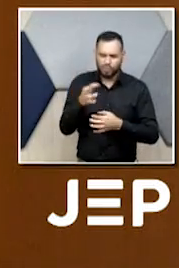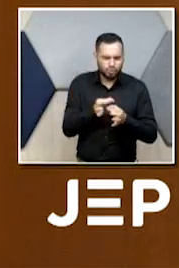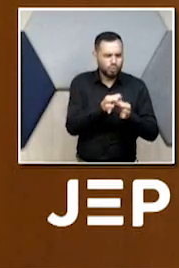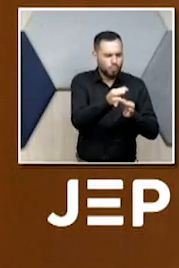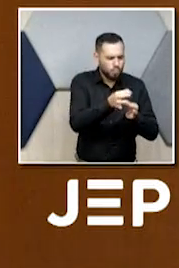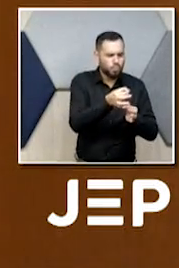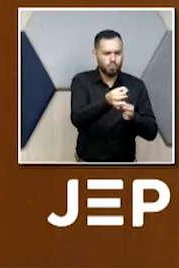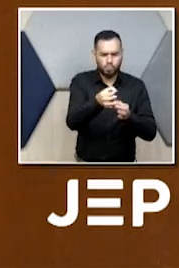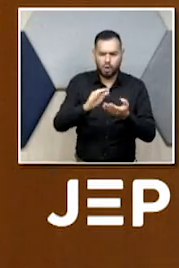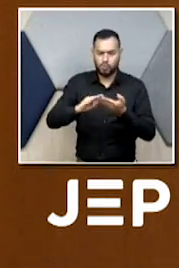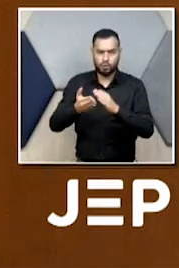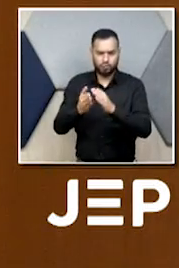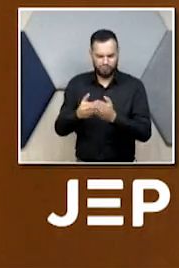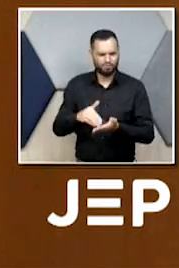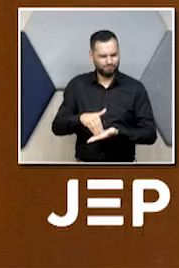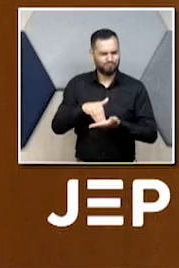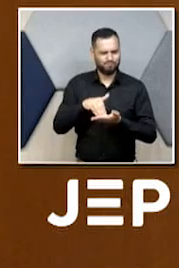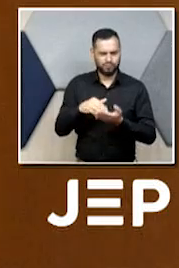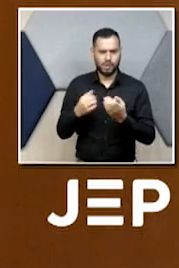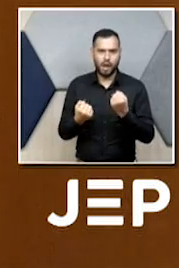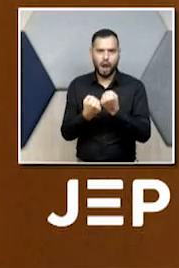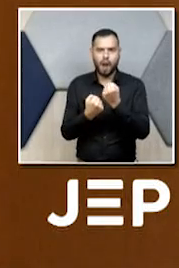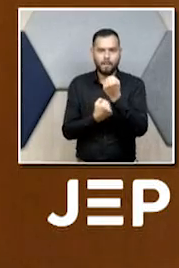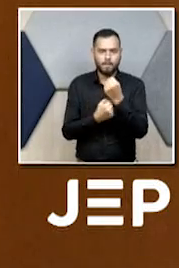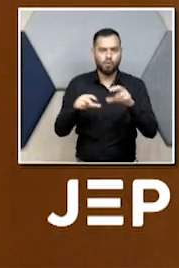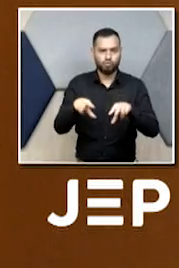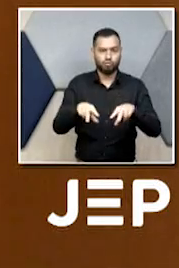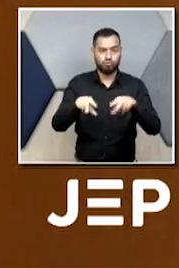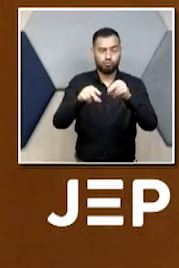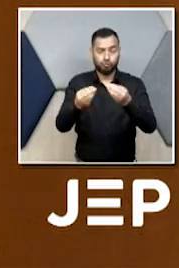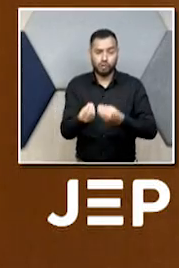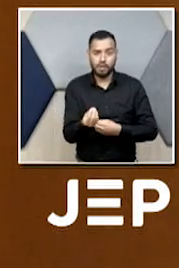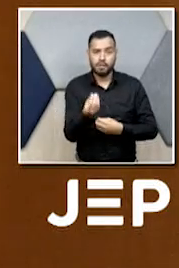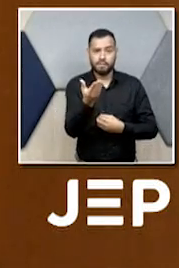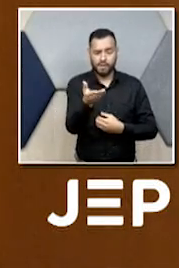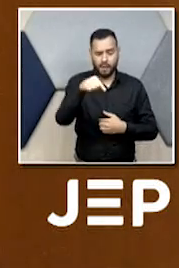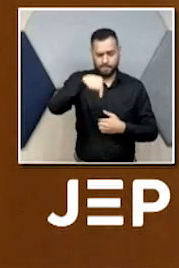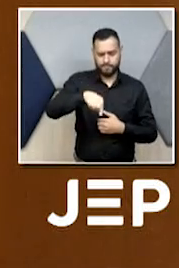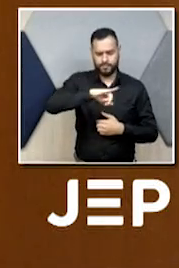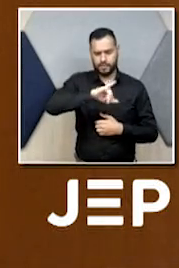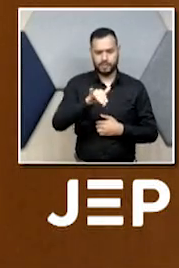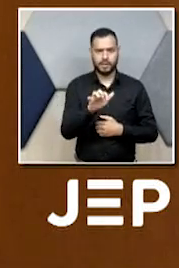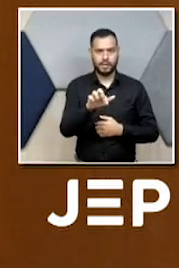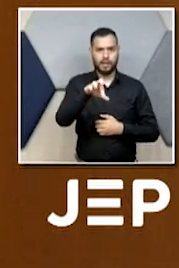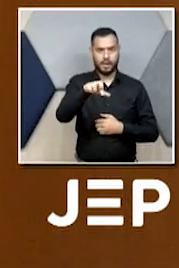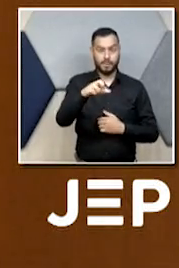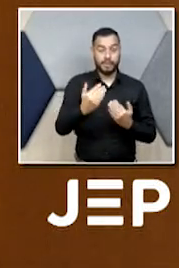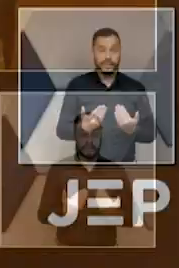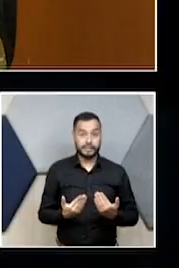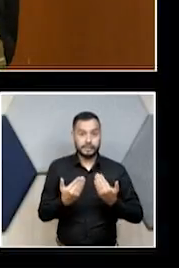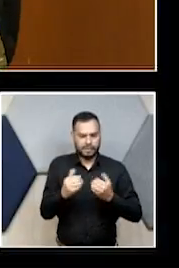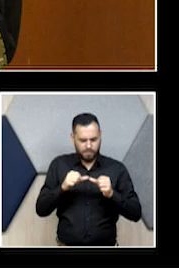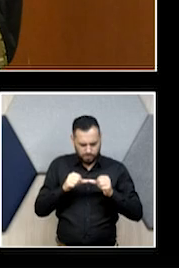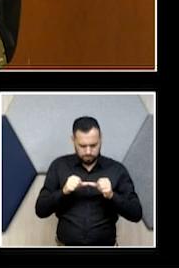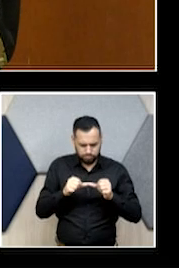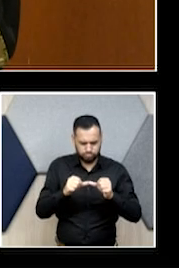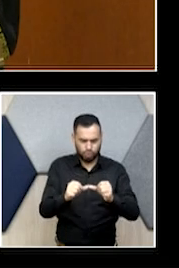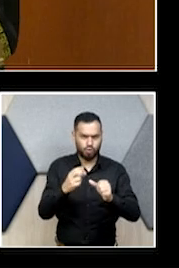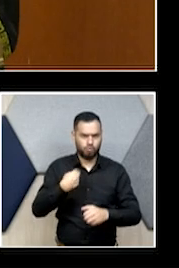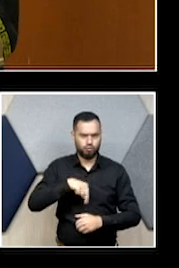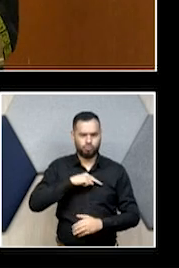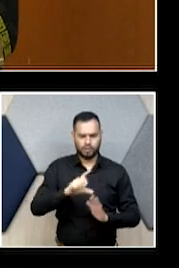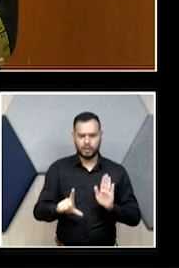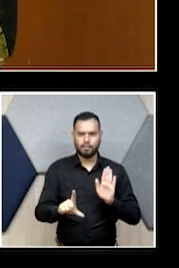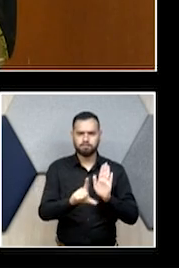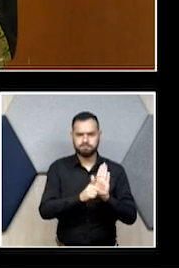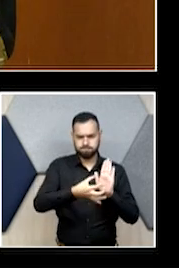reafirma el apoyo que la sociedad brinda a esta jurisdicción y que nos permite mantener nuestra legitimidad.